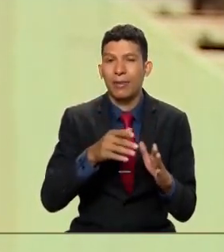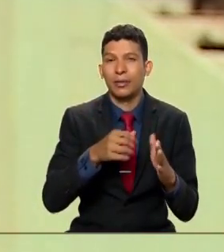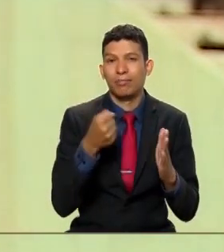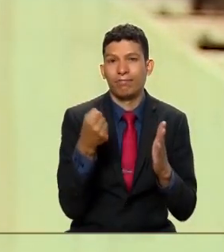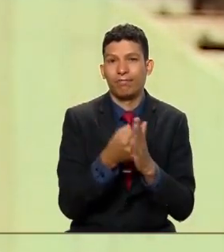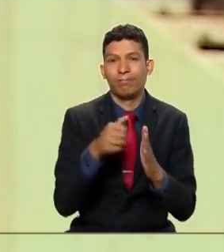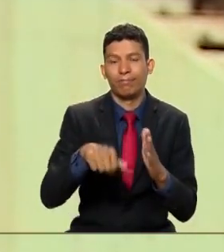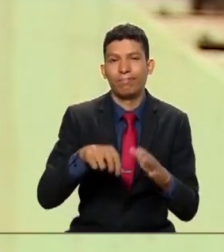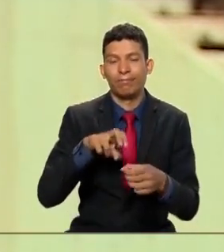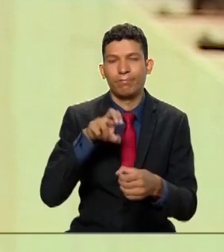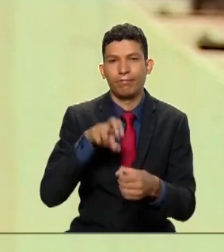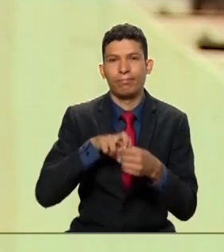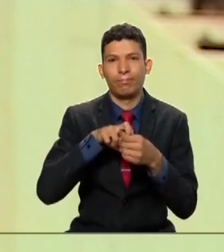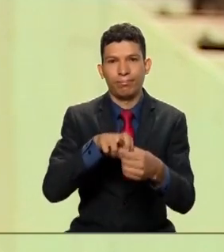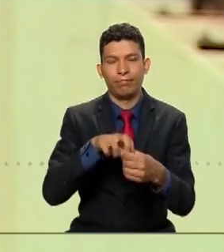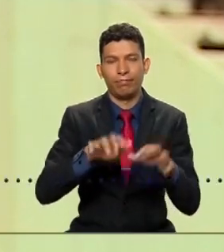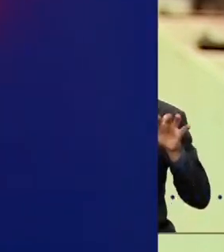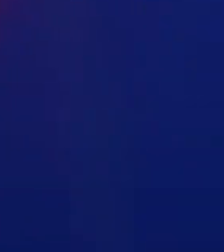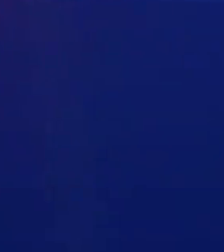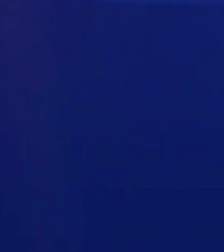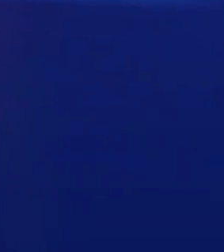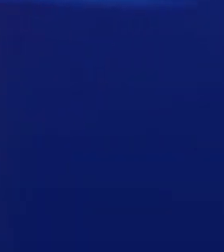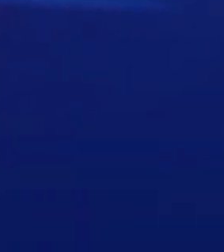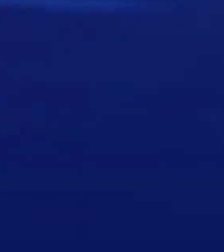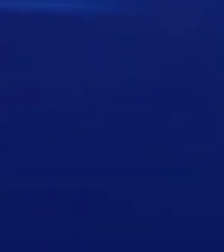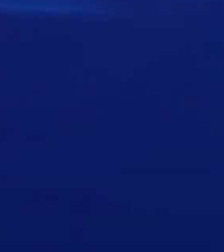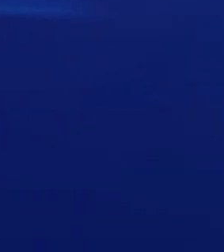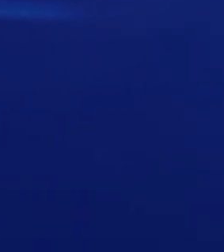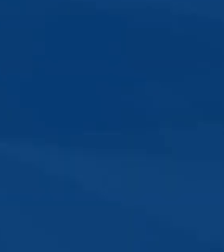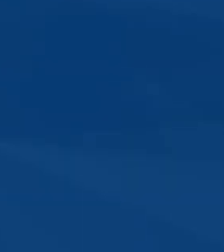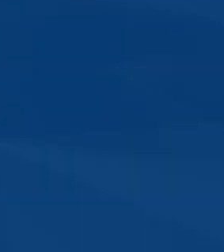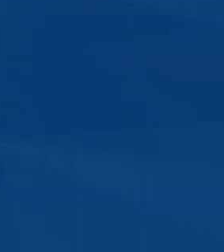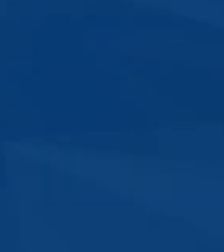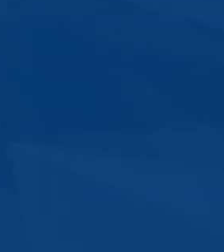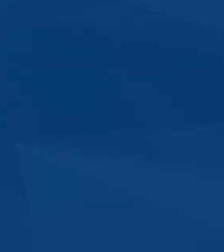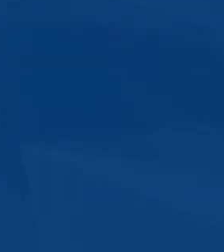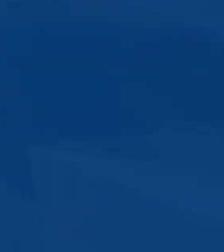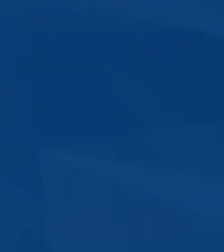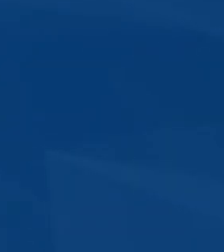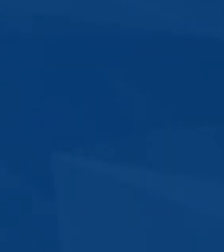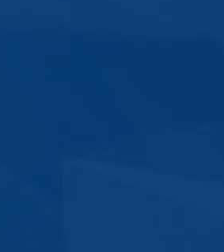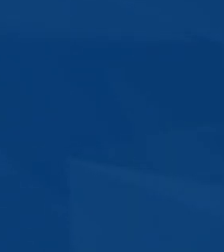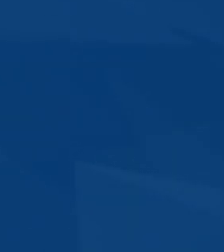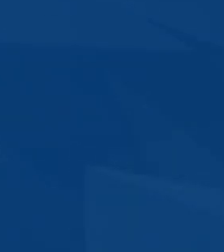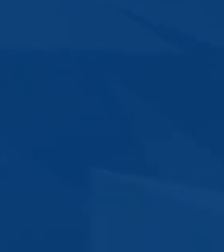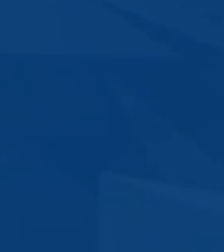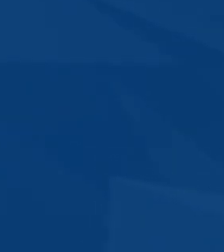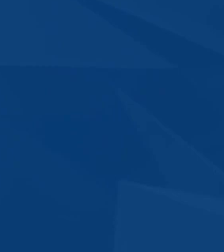Secretaría de Movilidad de la ciudad. Es información para Telepacífico Noticias.